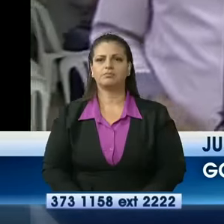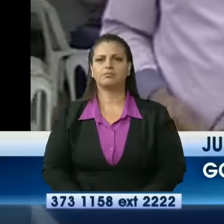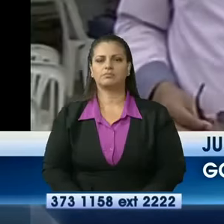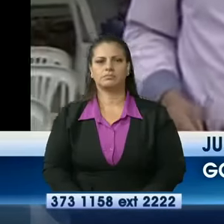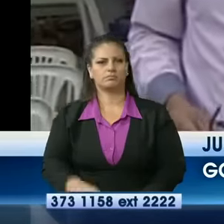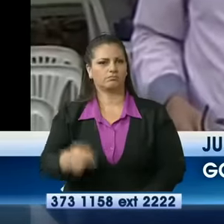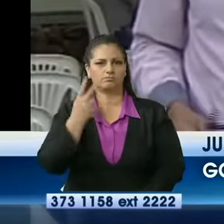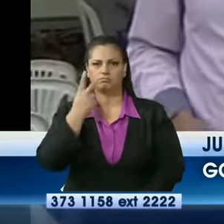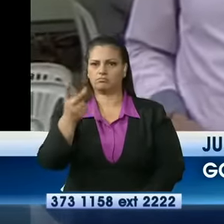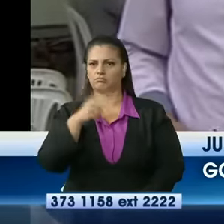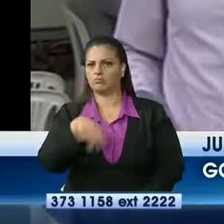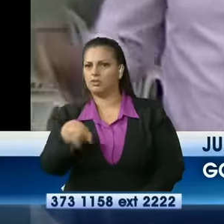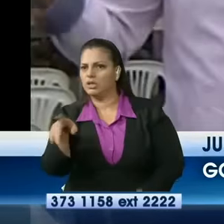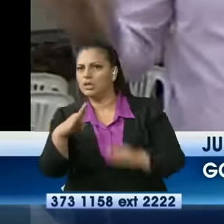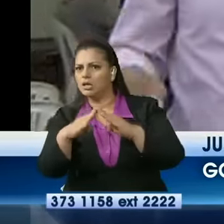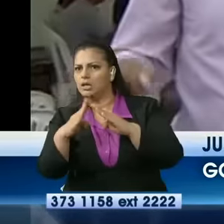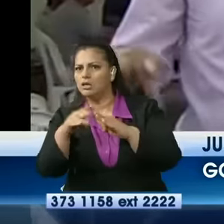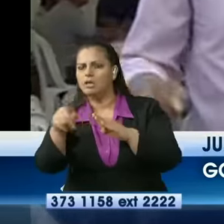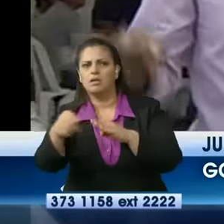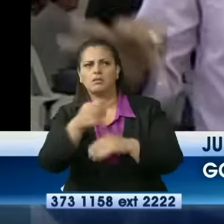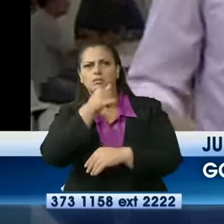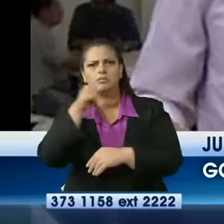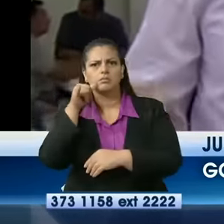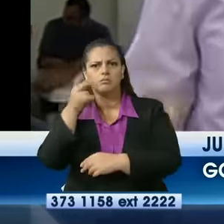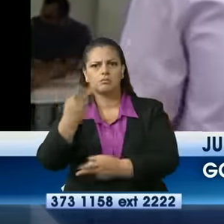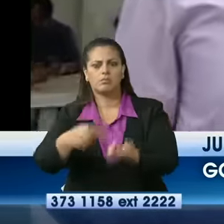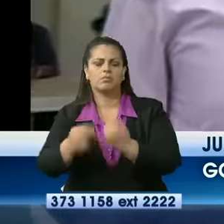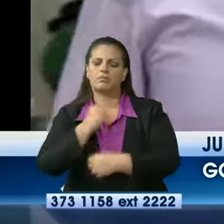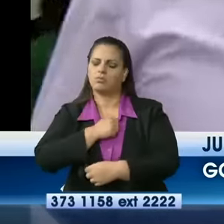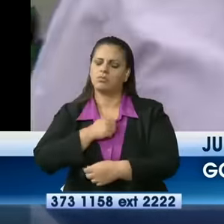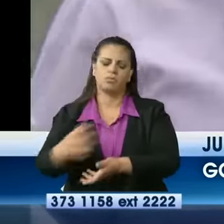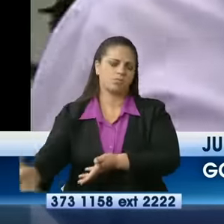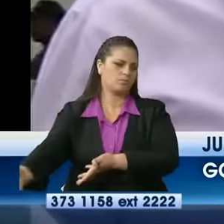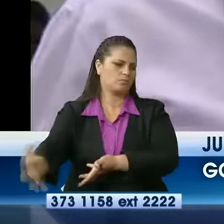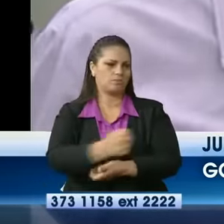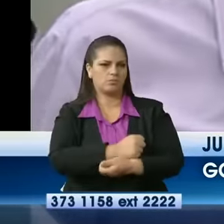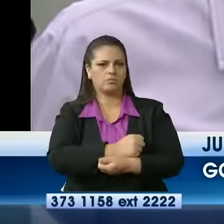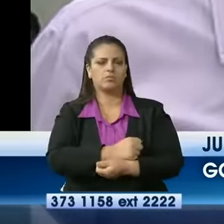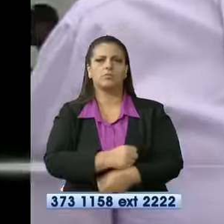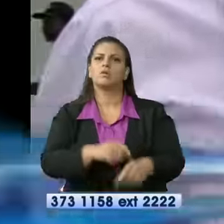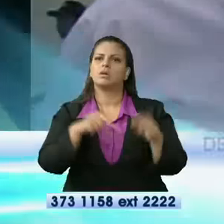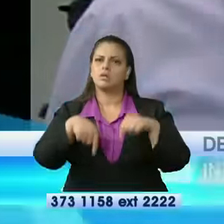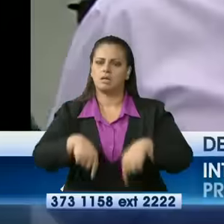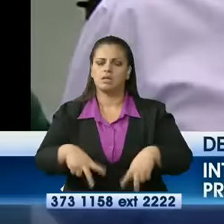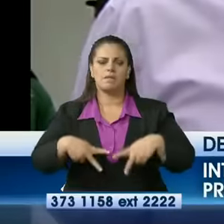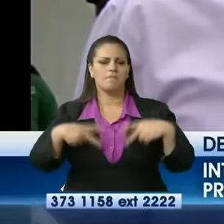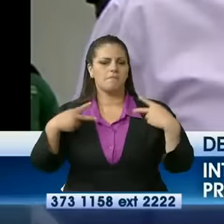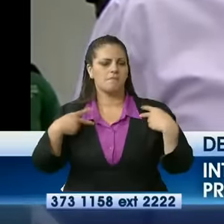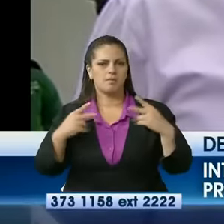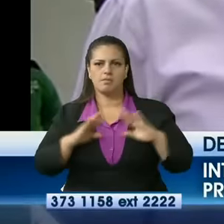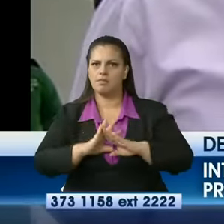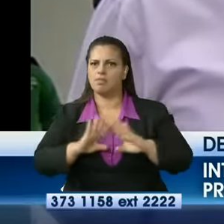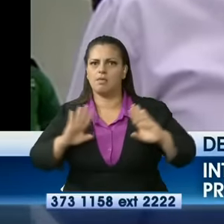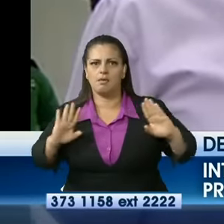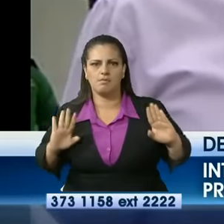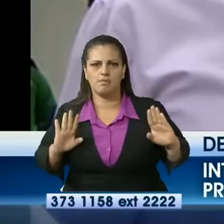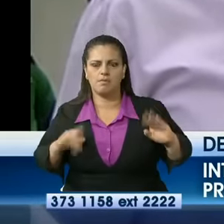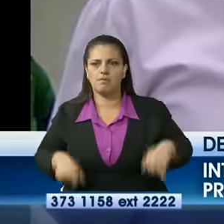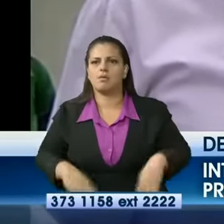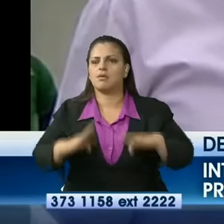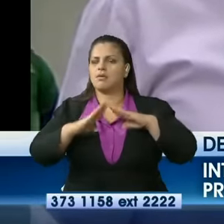cerveza, con lo que sea, pero no vamos a permitir que en este sector, que es un sector habitacional, residencial, se convierta en una zona rosa